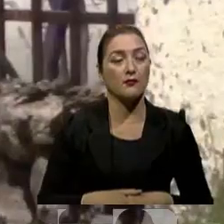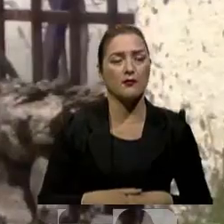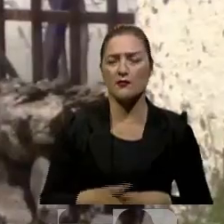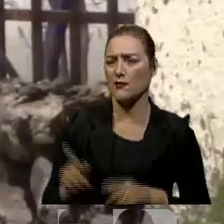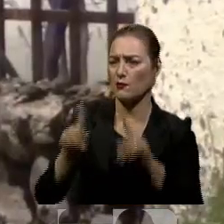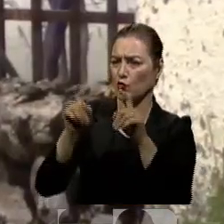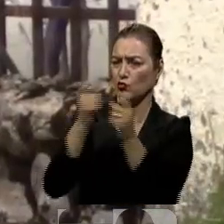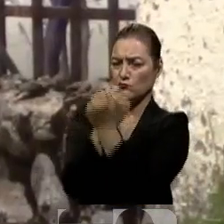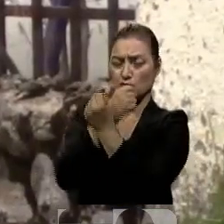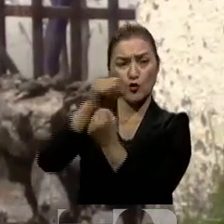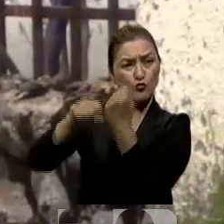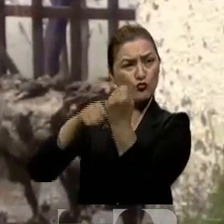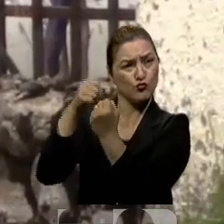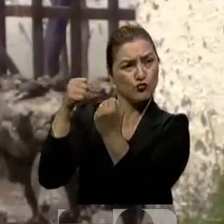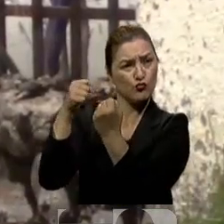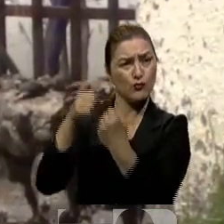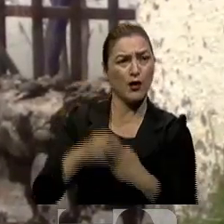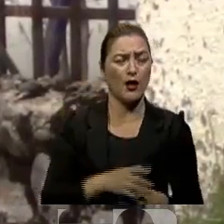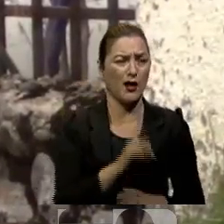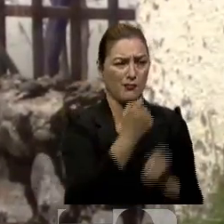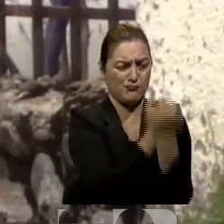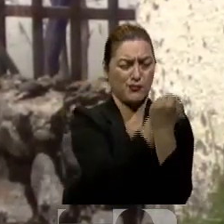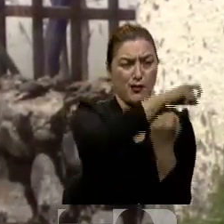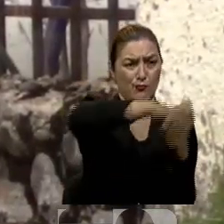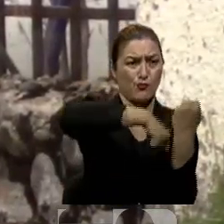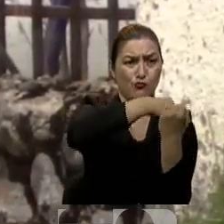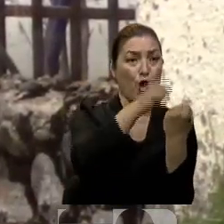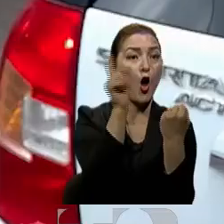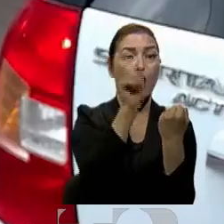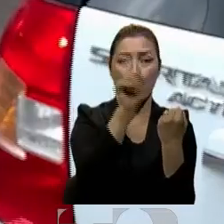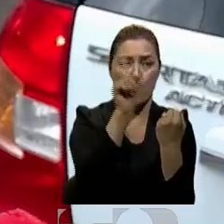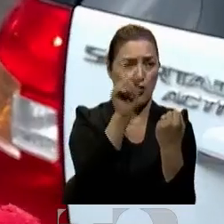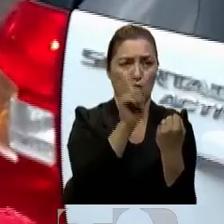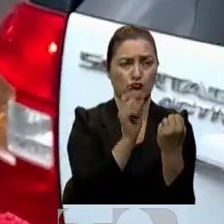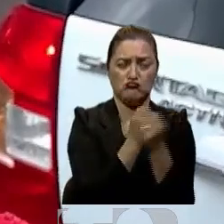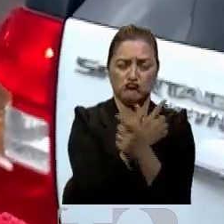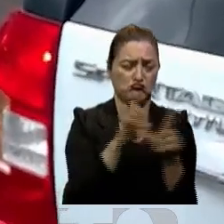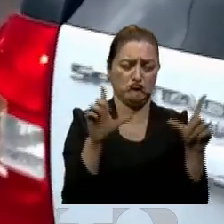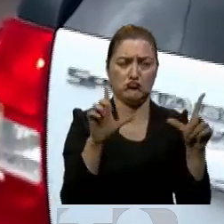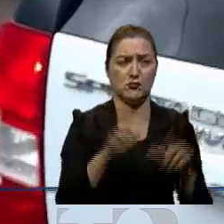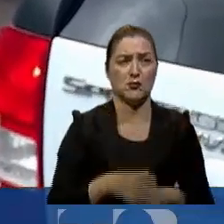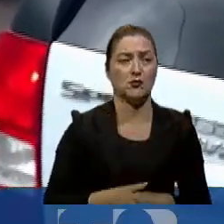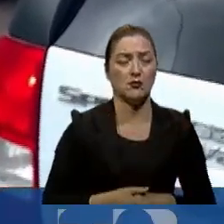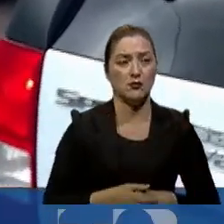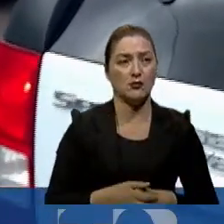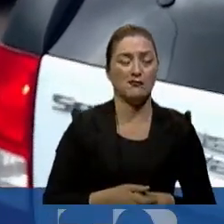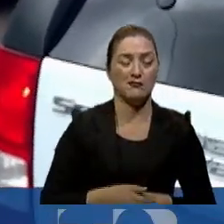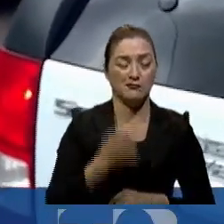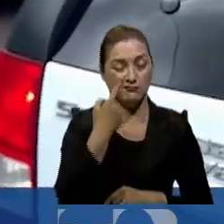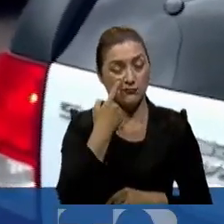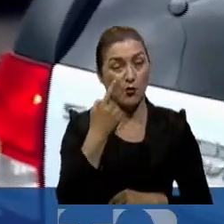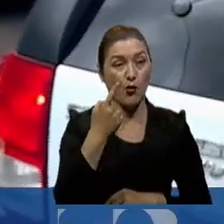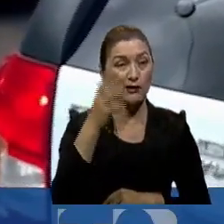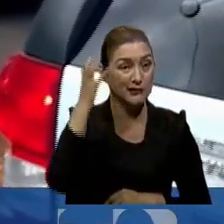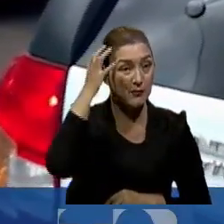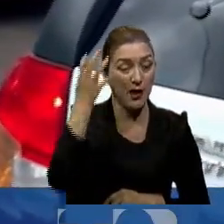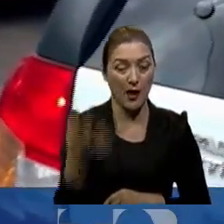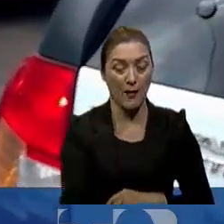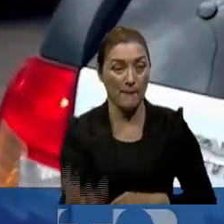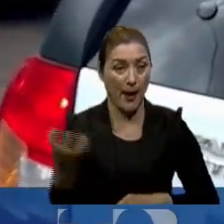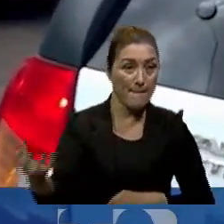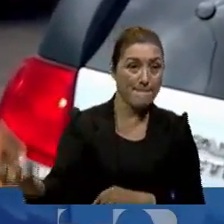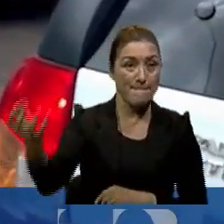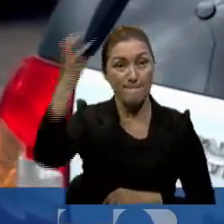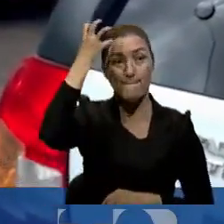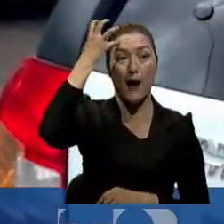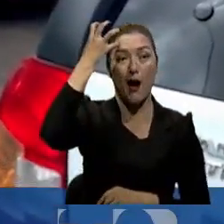¿se logró confirmar eso? No se ha confirmado eso, lo que sí es que con un objeto contundente, una piedra en su cráneo, con eso